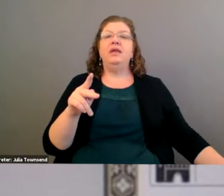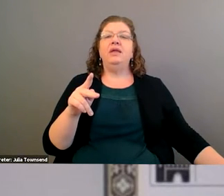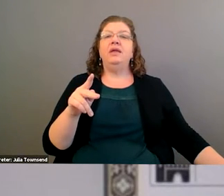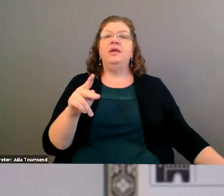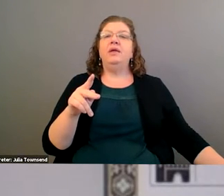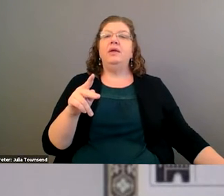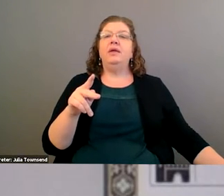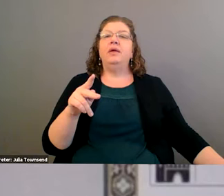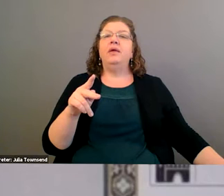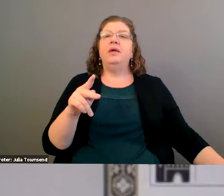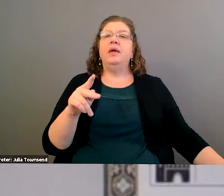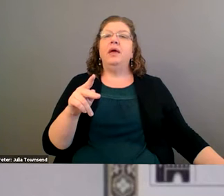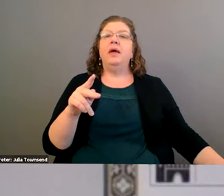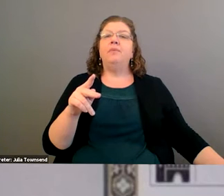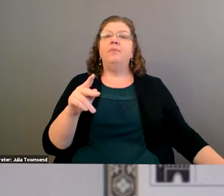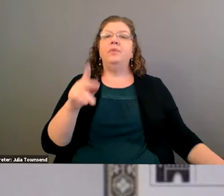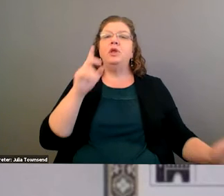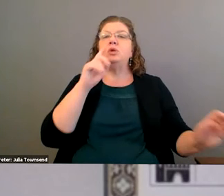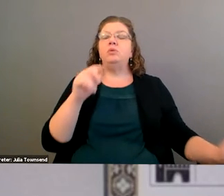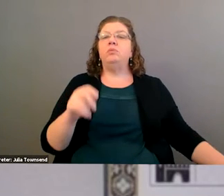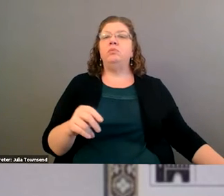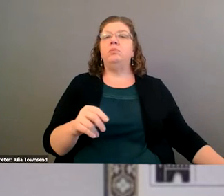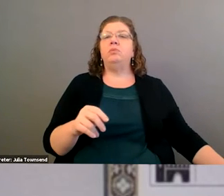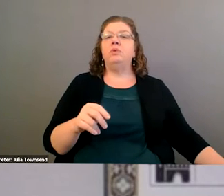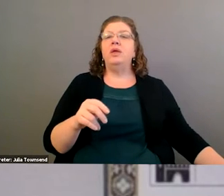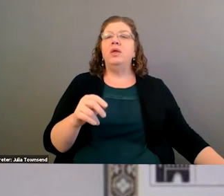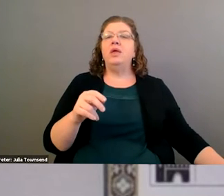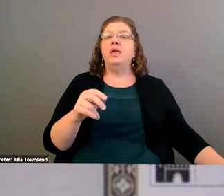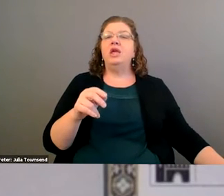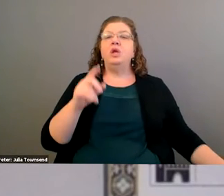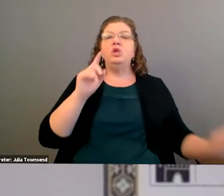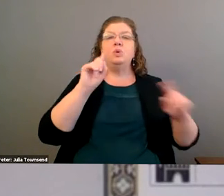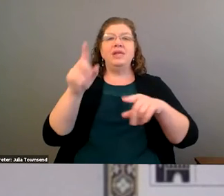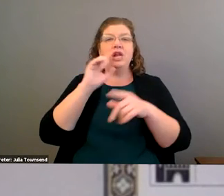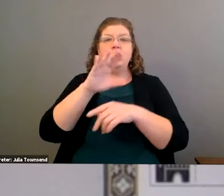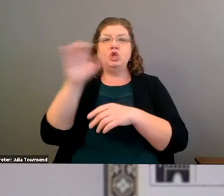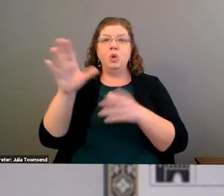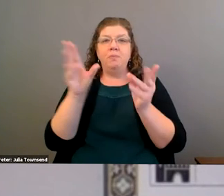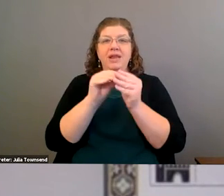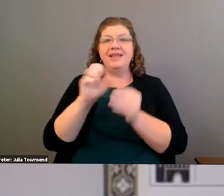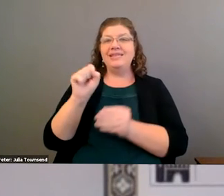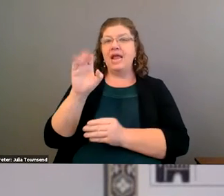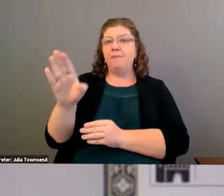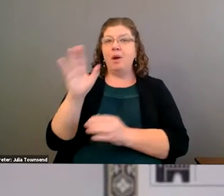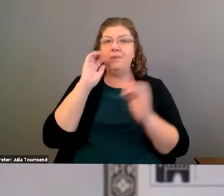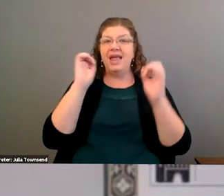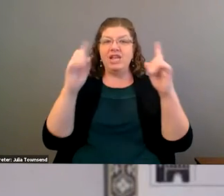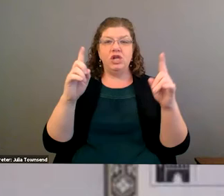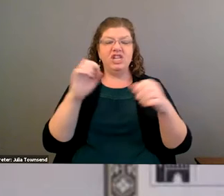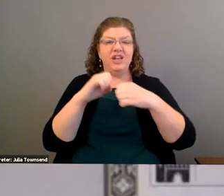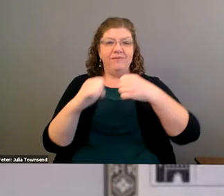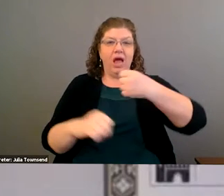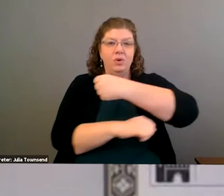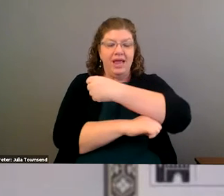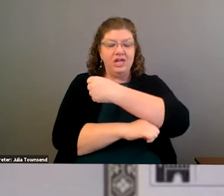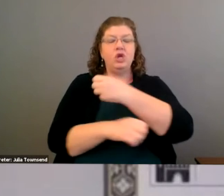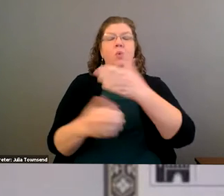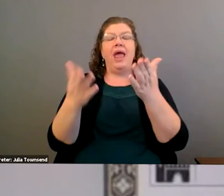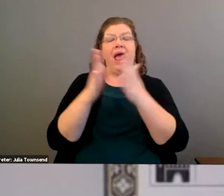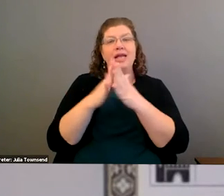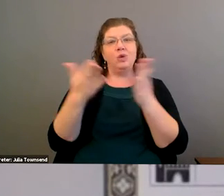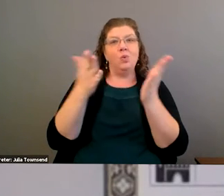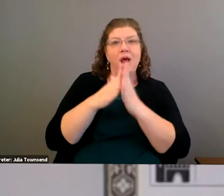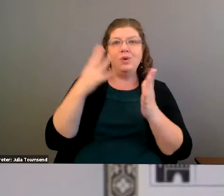Zoom con la Fundación Educativa de Santa Bárbara. Primero quiero agradecer por siempre apoyar este distrito en todas las formas en que nosotros se